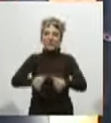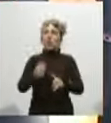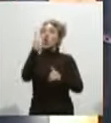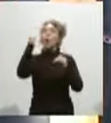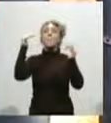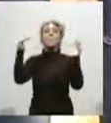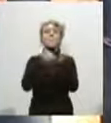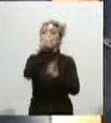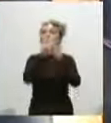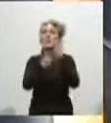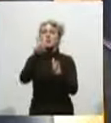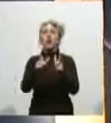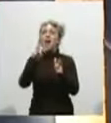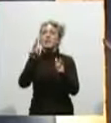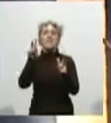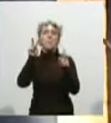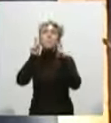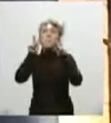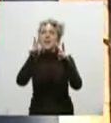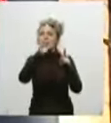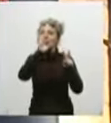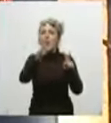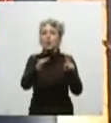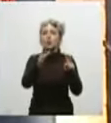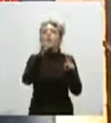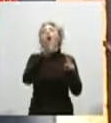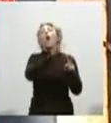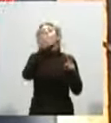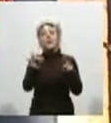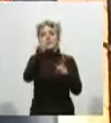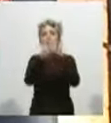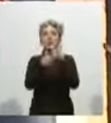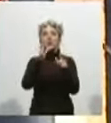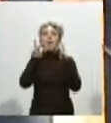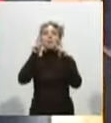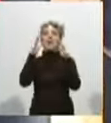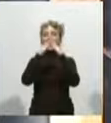viviéndola en directo, pero otras tantas que lo están haciendo a través del 2 de Televisión Canaria.